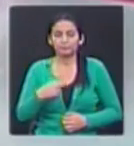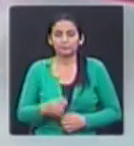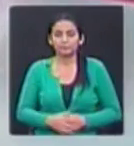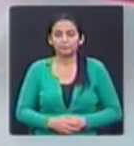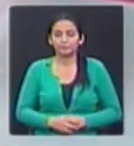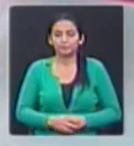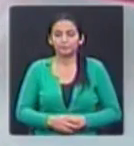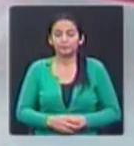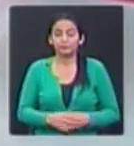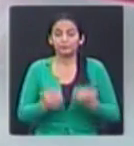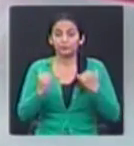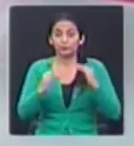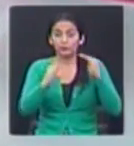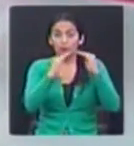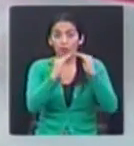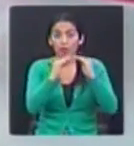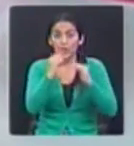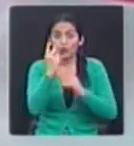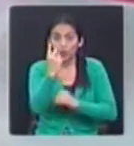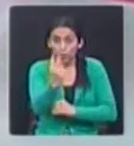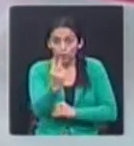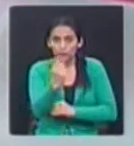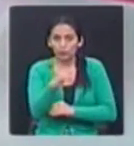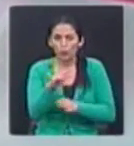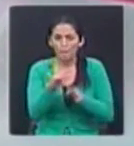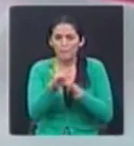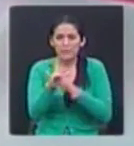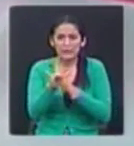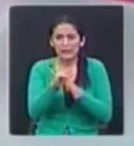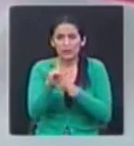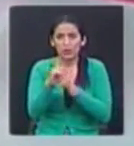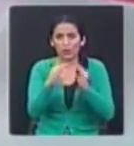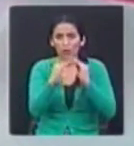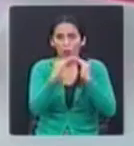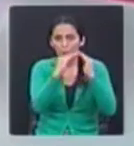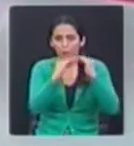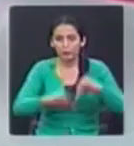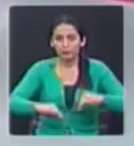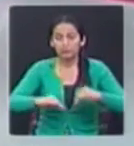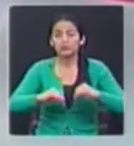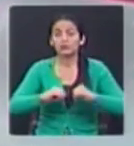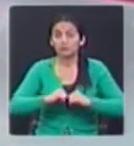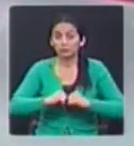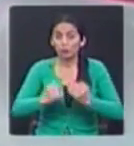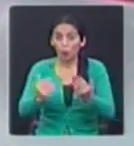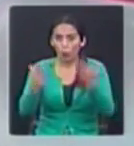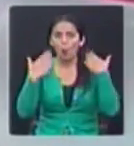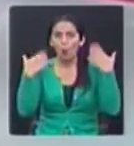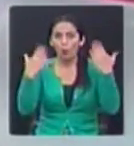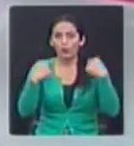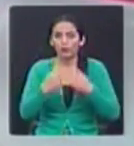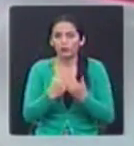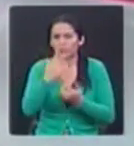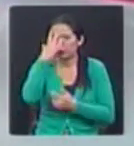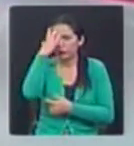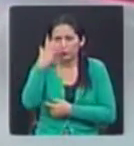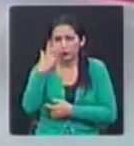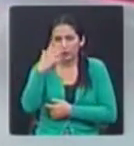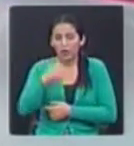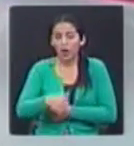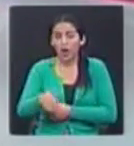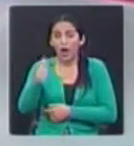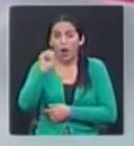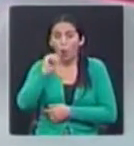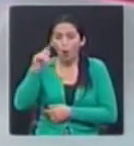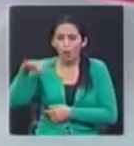Viviendas están en riesgo de colapsar por las lluvias registradas en estos últimos días en Guayaquil. La fuerte corriente de agua arrasó